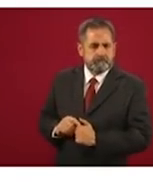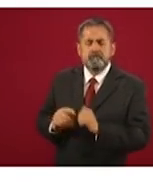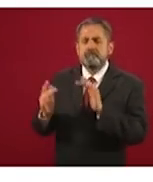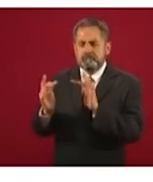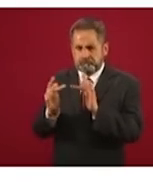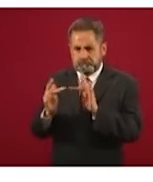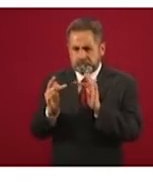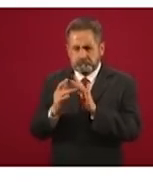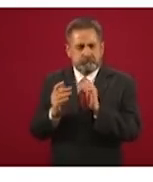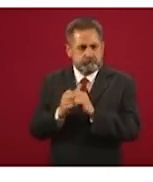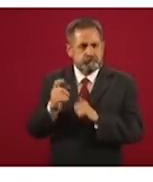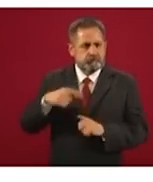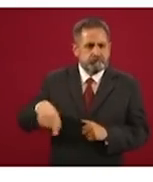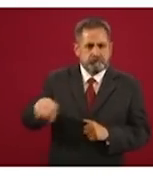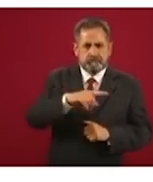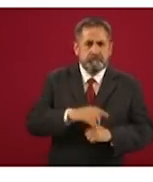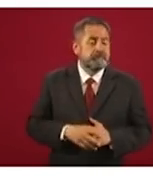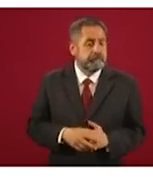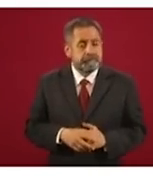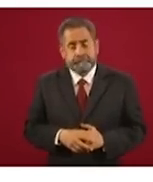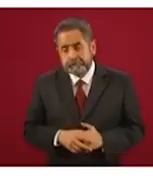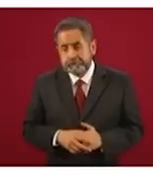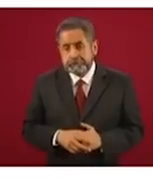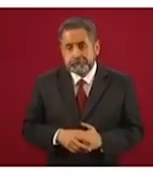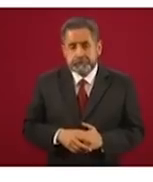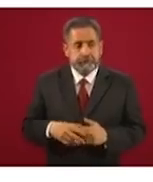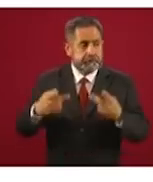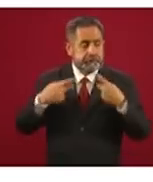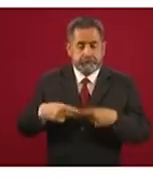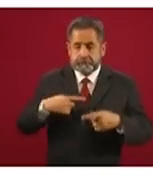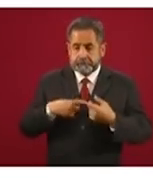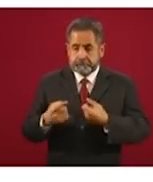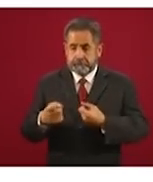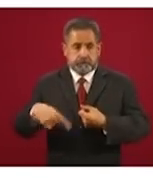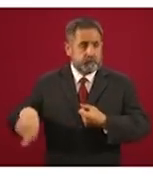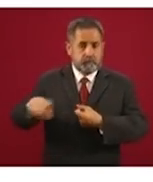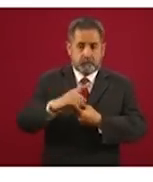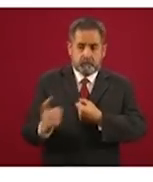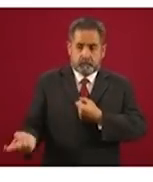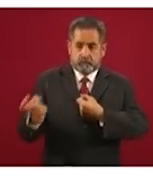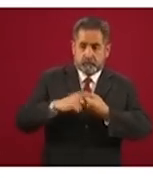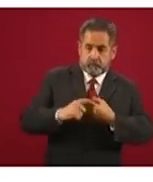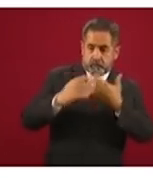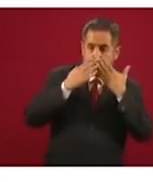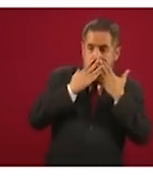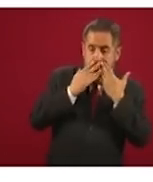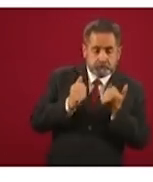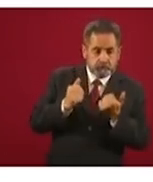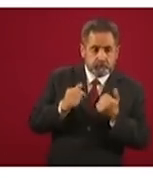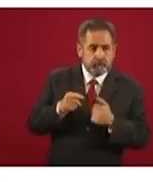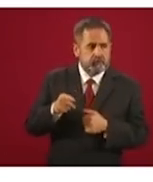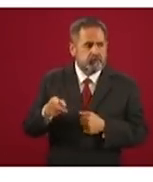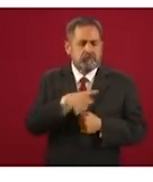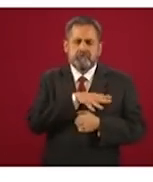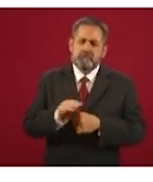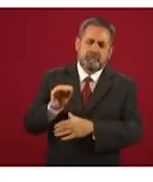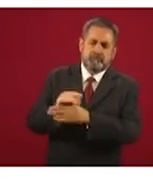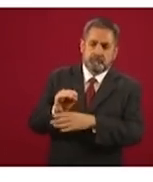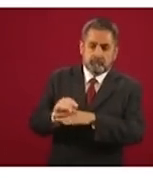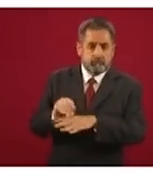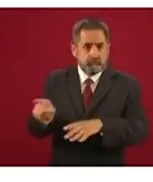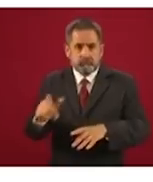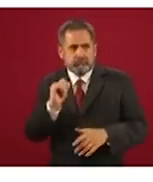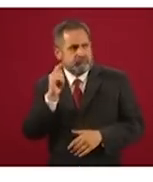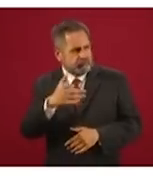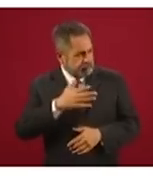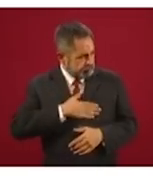800-767-8527. La población sin seguridad social que identifique que se le niega un servicio, que hay negligencia o que le quieren